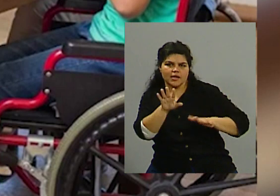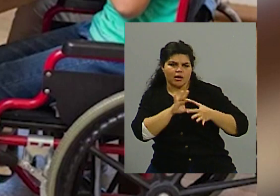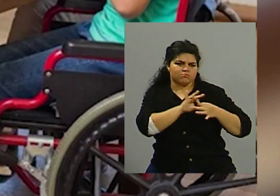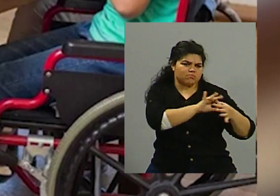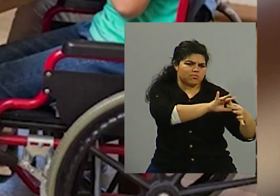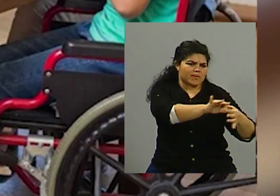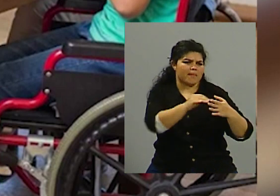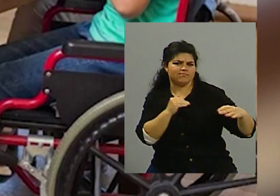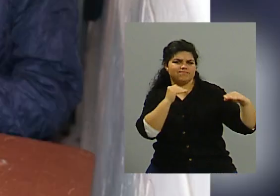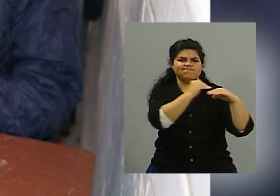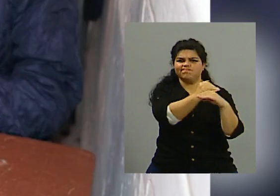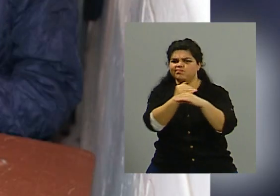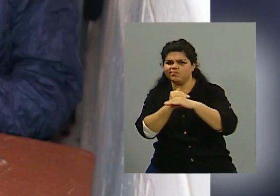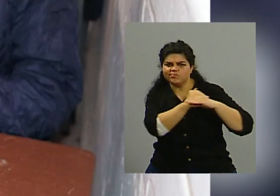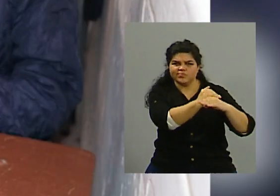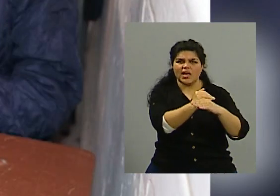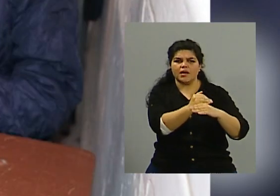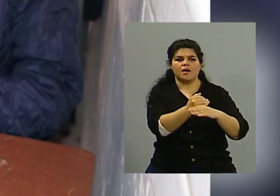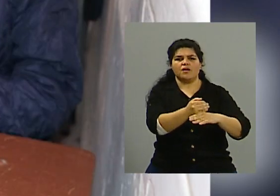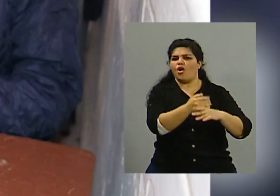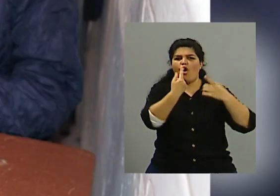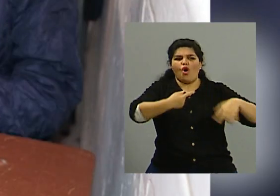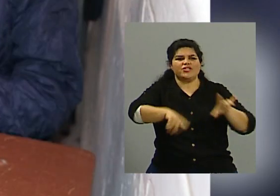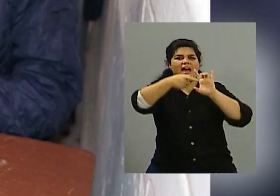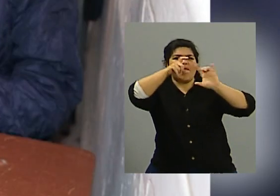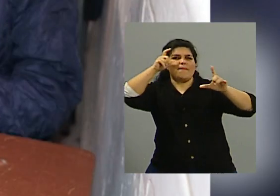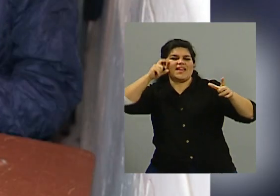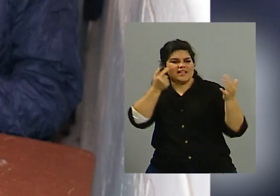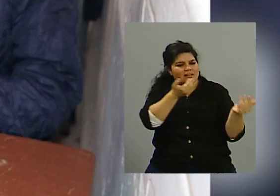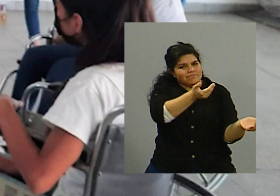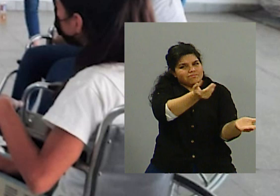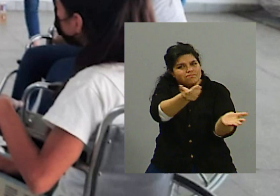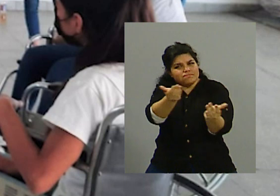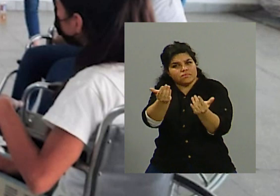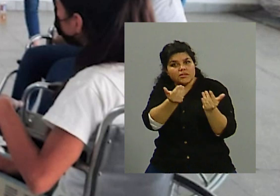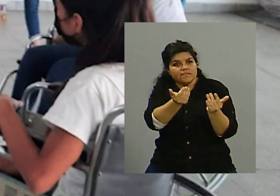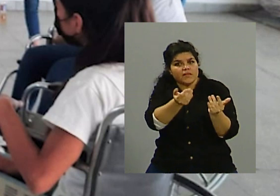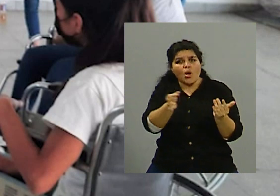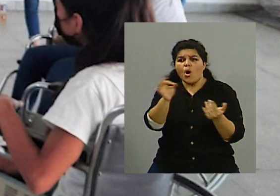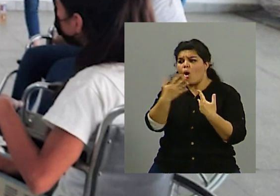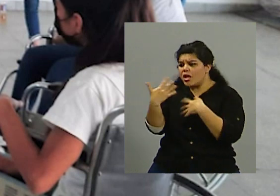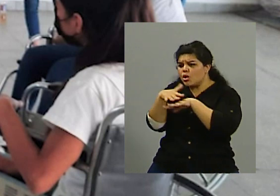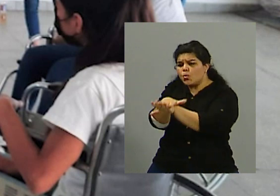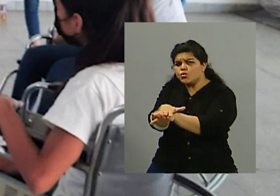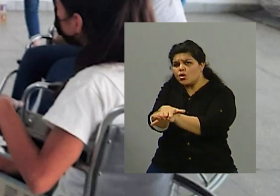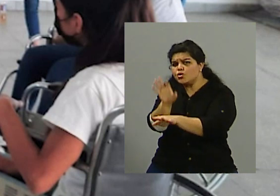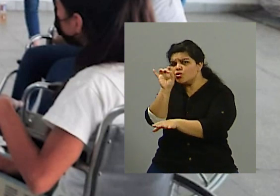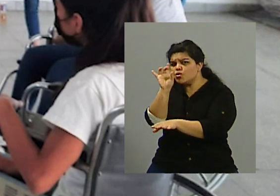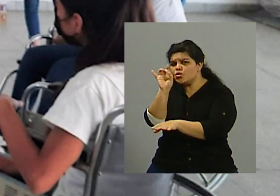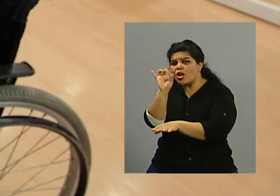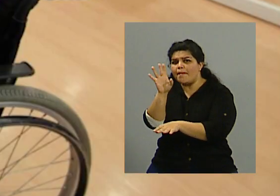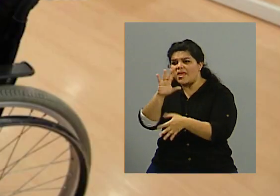situación de vivencias en su entorno como lo tendría cualquier otro, o la inclusión solo la vemos desde el ámbito